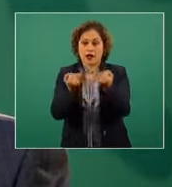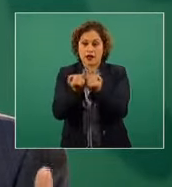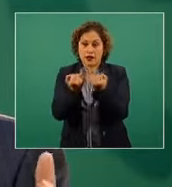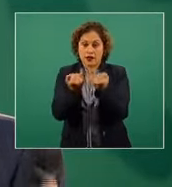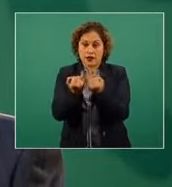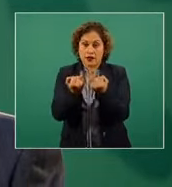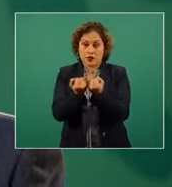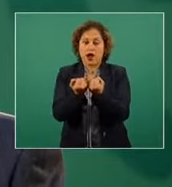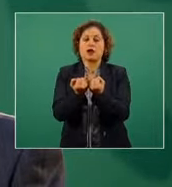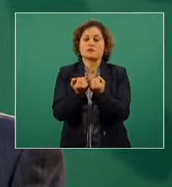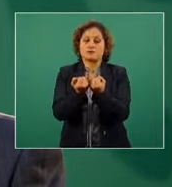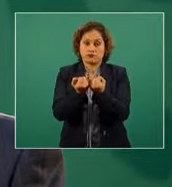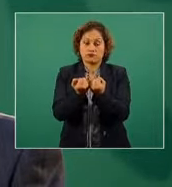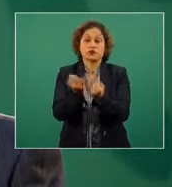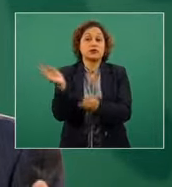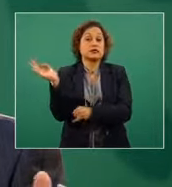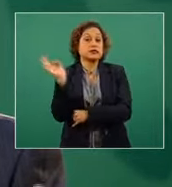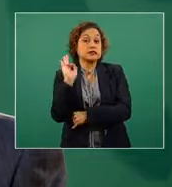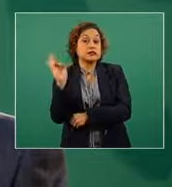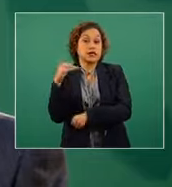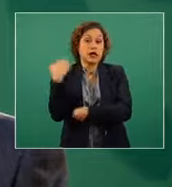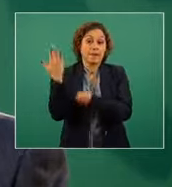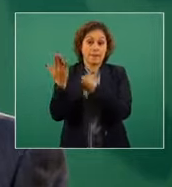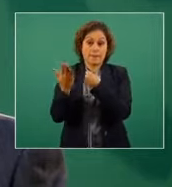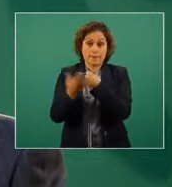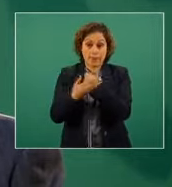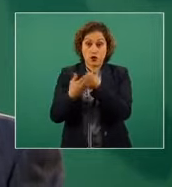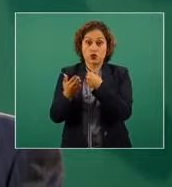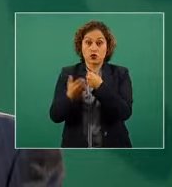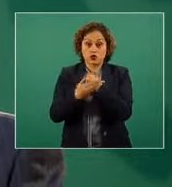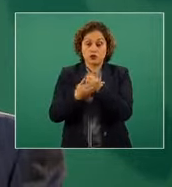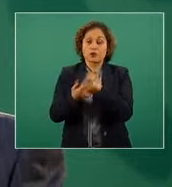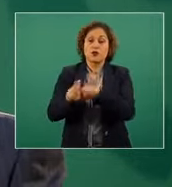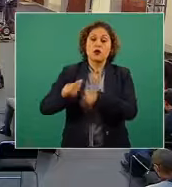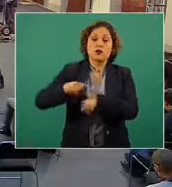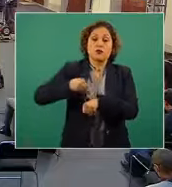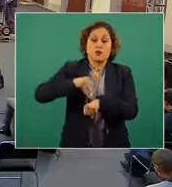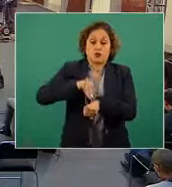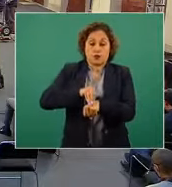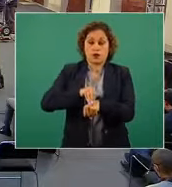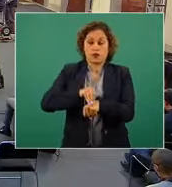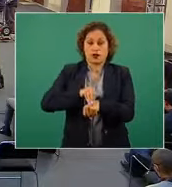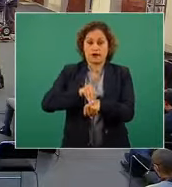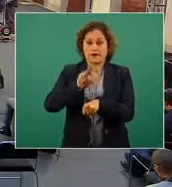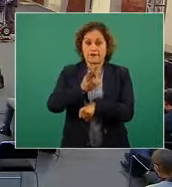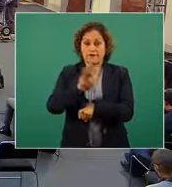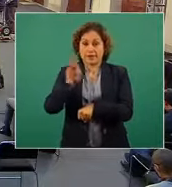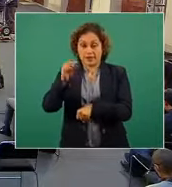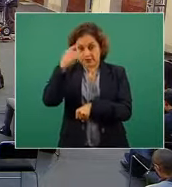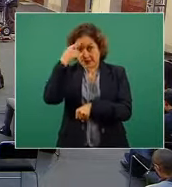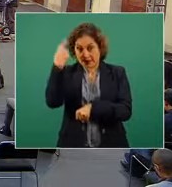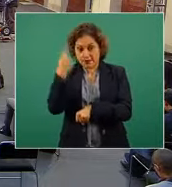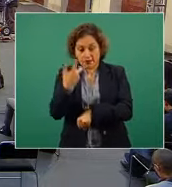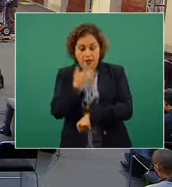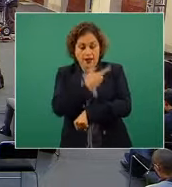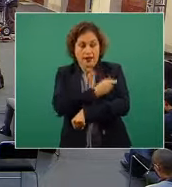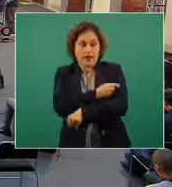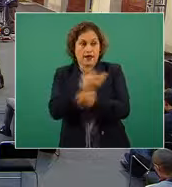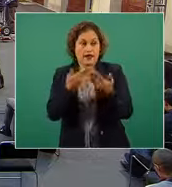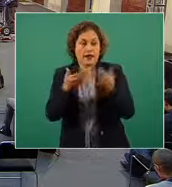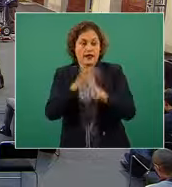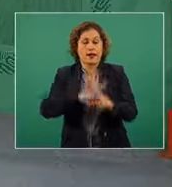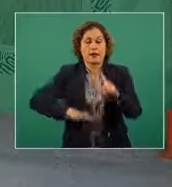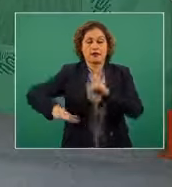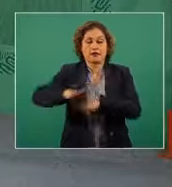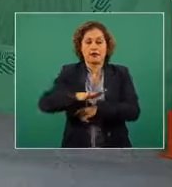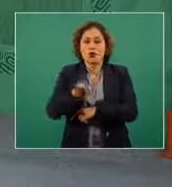podríamos tener la Jornada Nacional de Salud Pública en la fecha originalmente programada, que es en las primeras semanas de